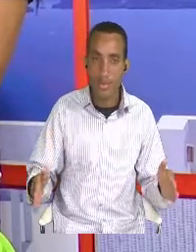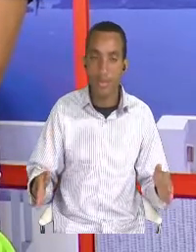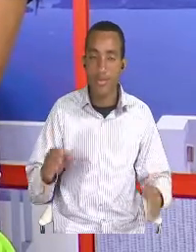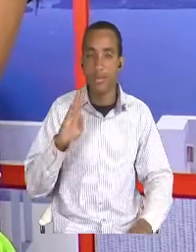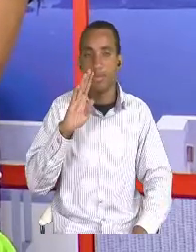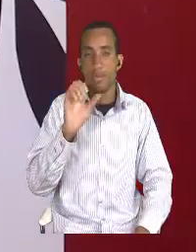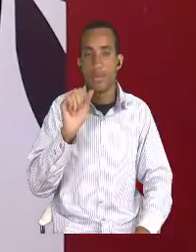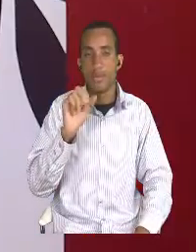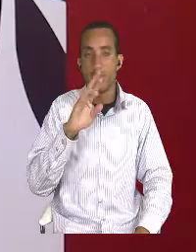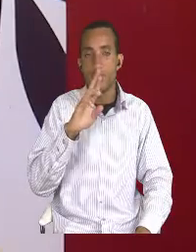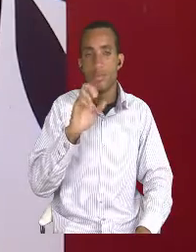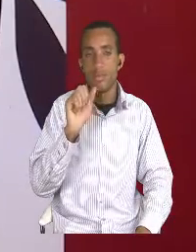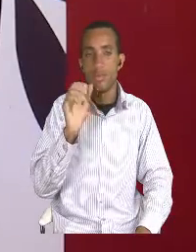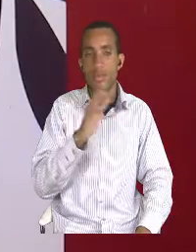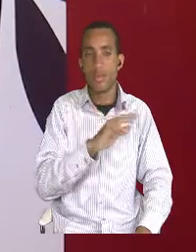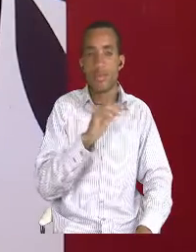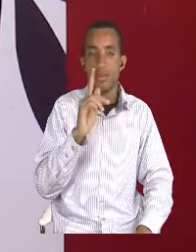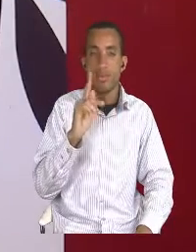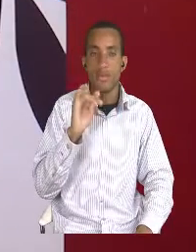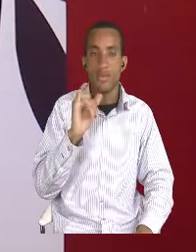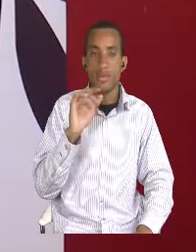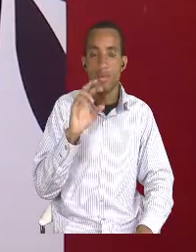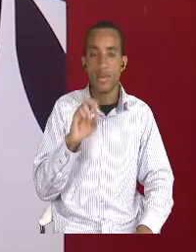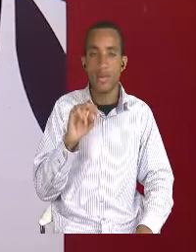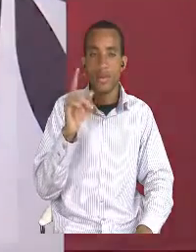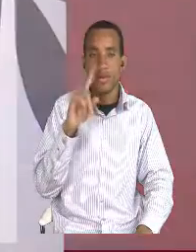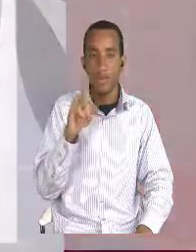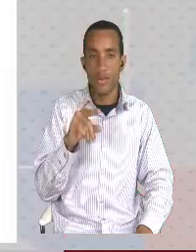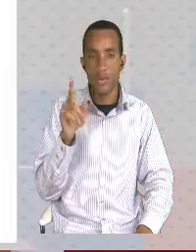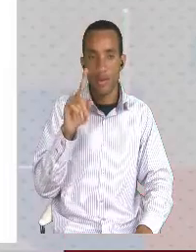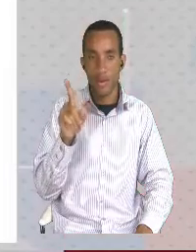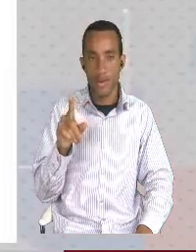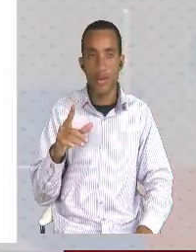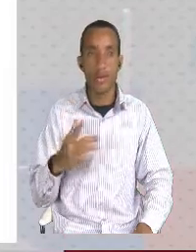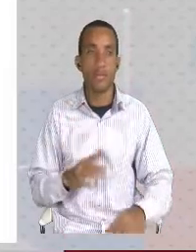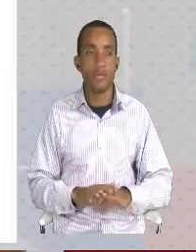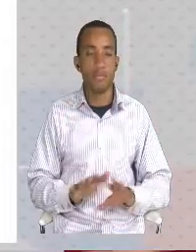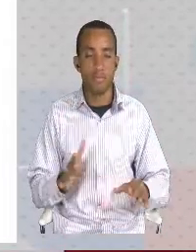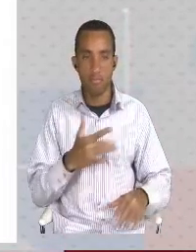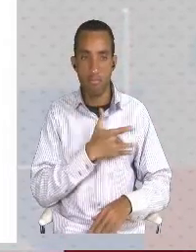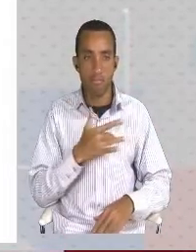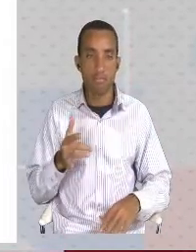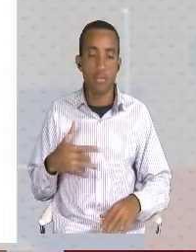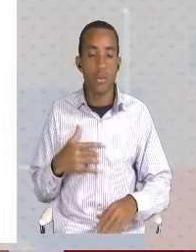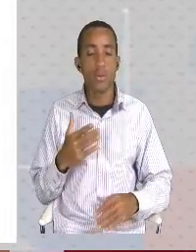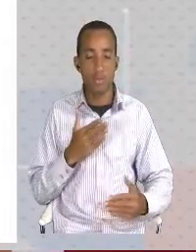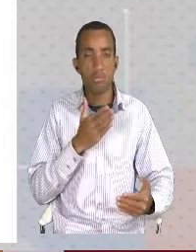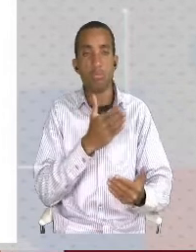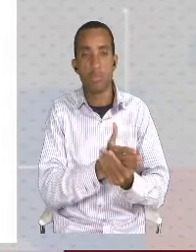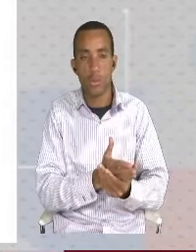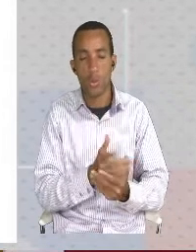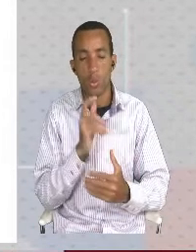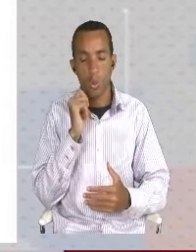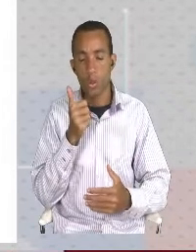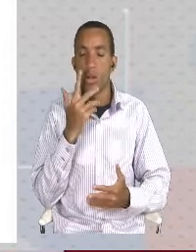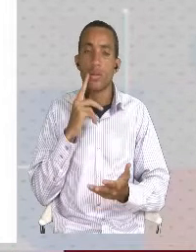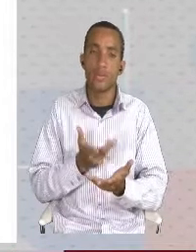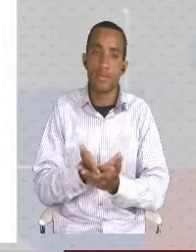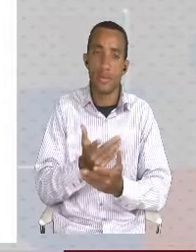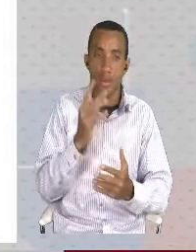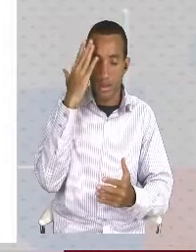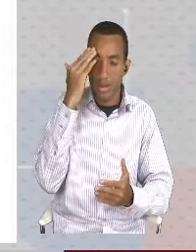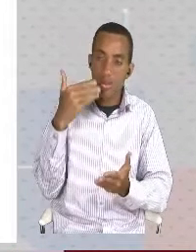ahí. También, pues, mucha comida saludable y, por supuesto, un buen ambiente y una excelente atención. Yo he ido y recomendadísimo. Bueno, ya saben dónde conseguir los